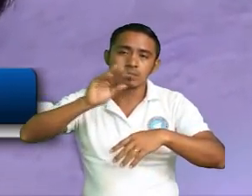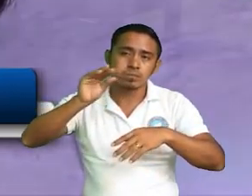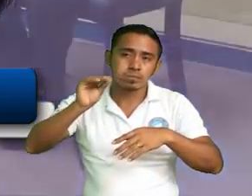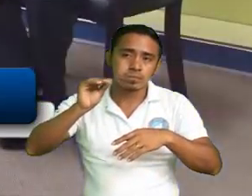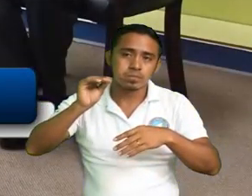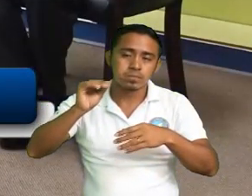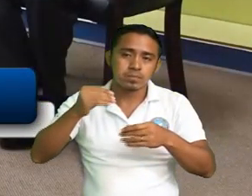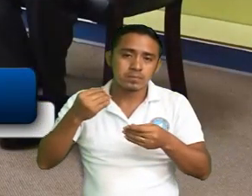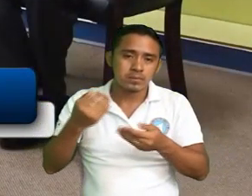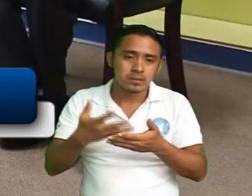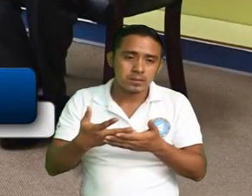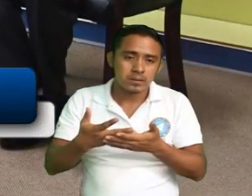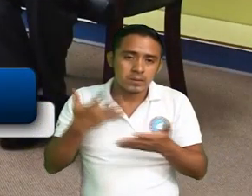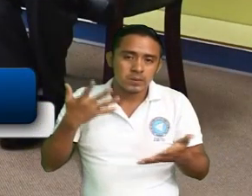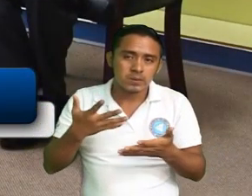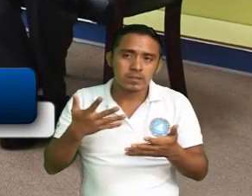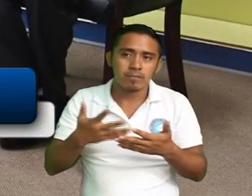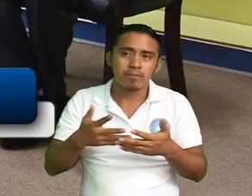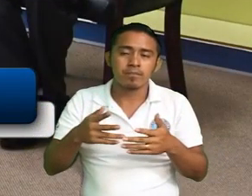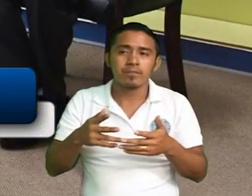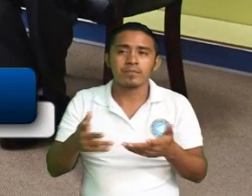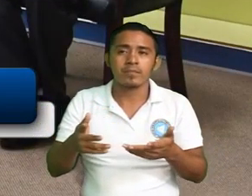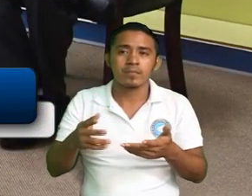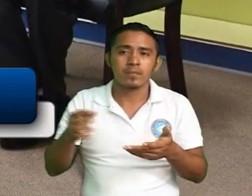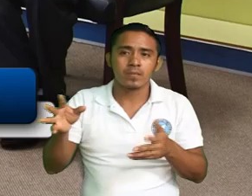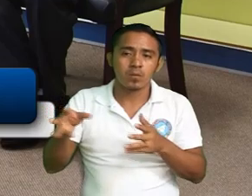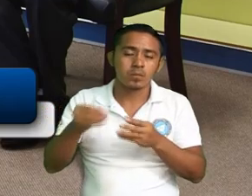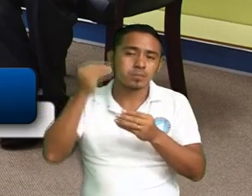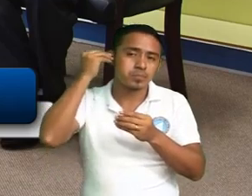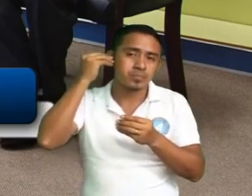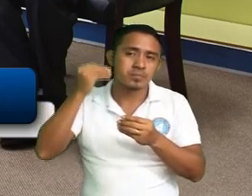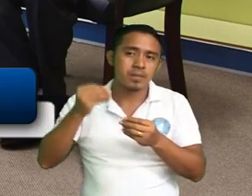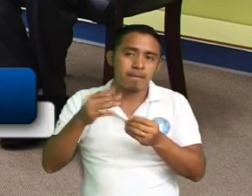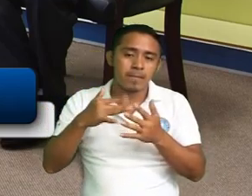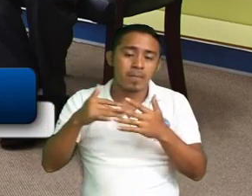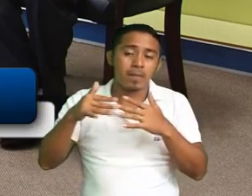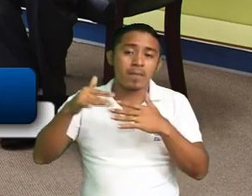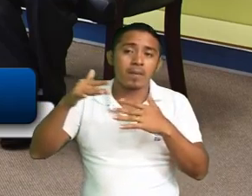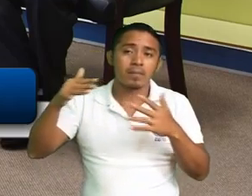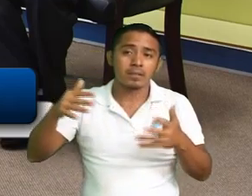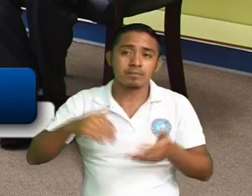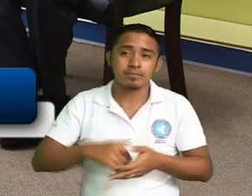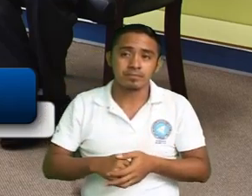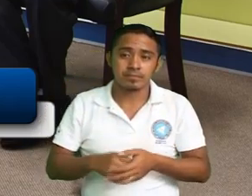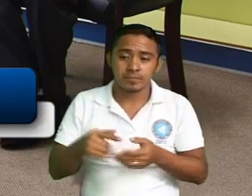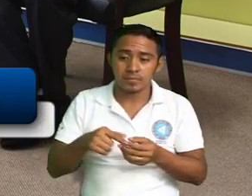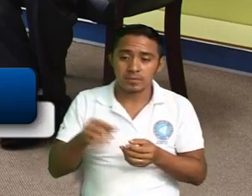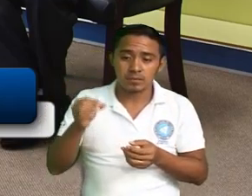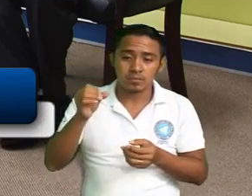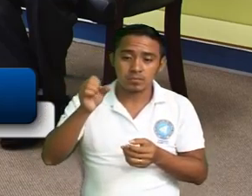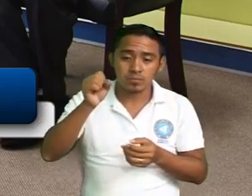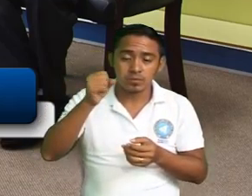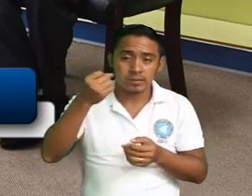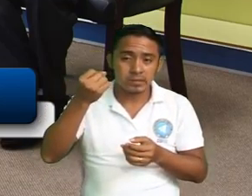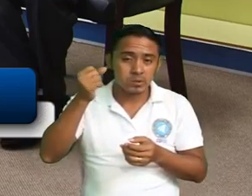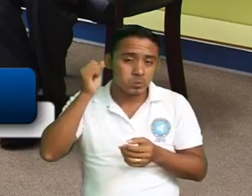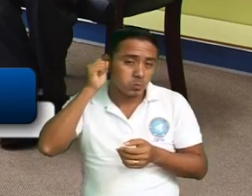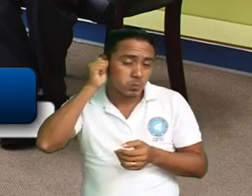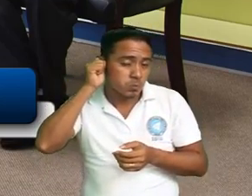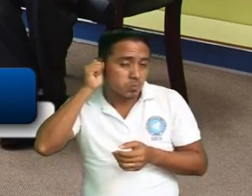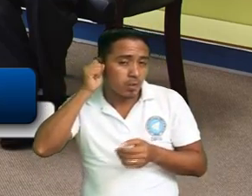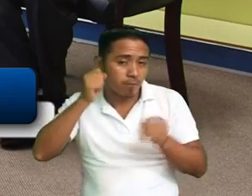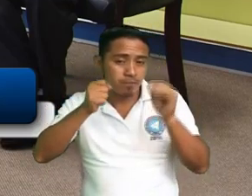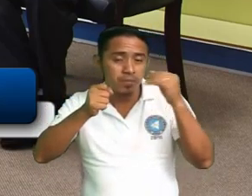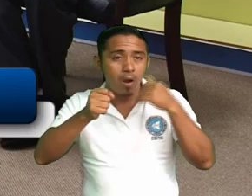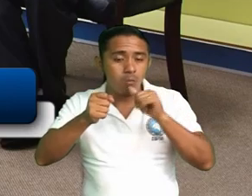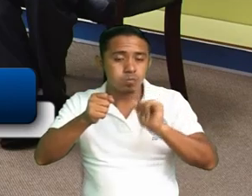el calor, entonces hace que las bacterias se multipliquen, porque en un inicio está seca esa cera, pero al entrar a